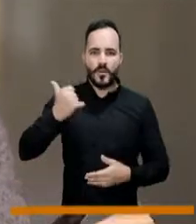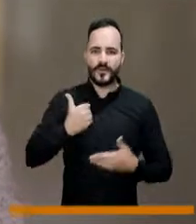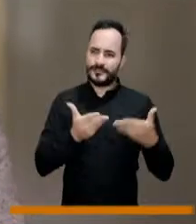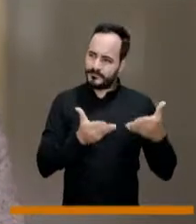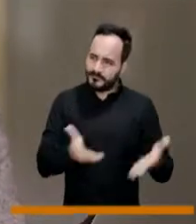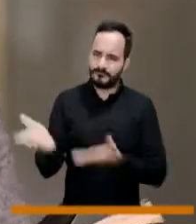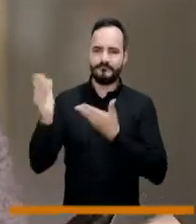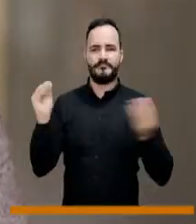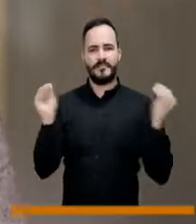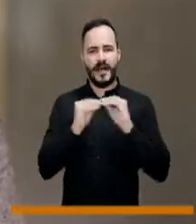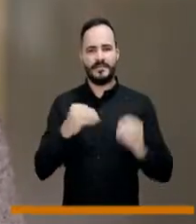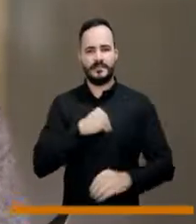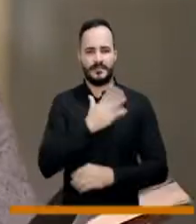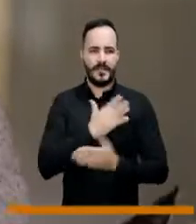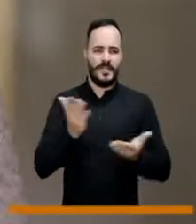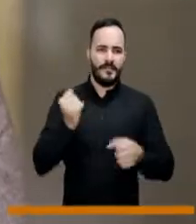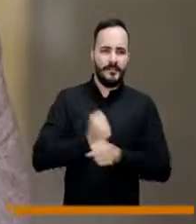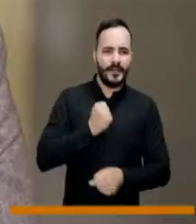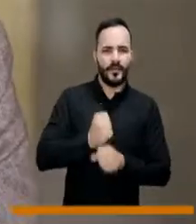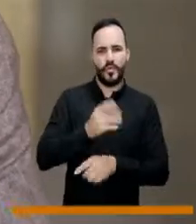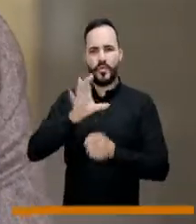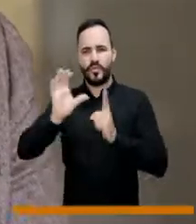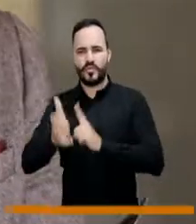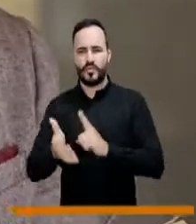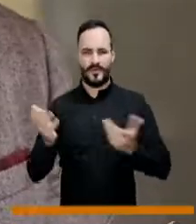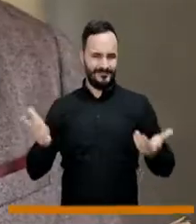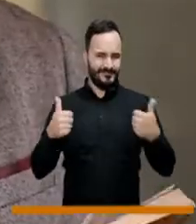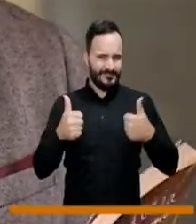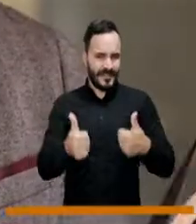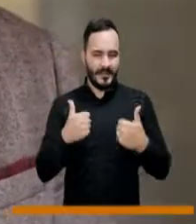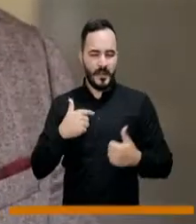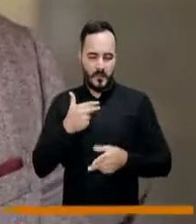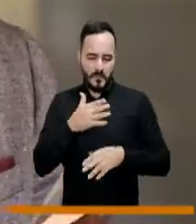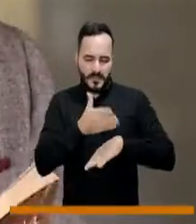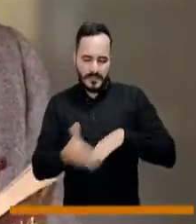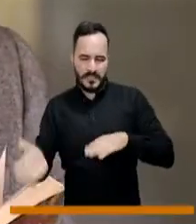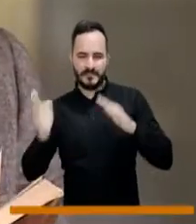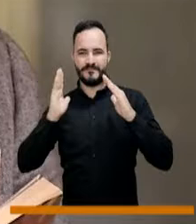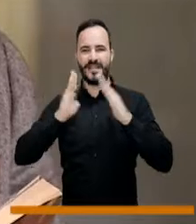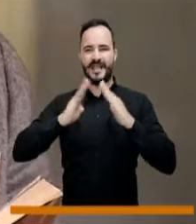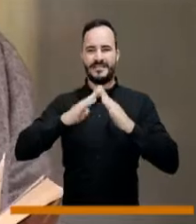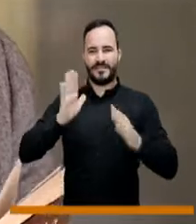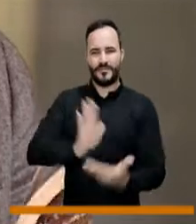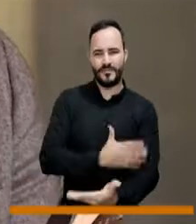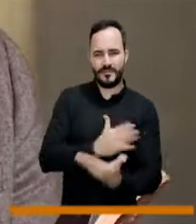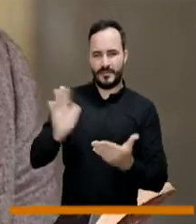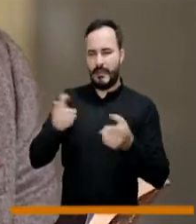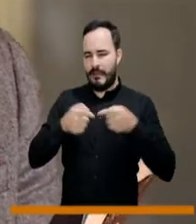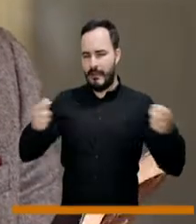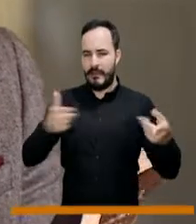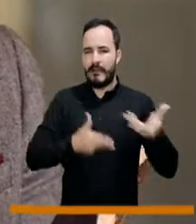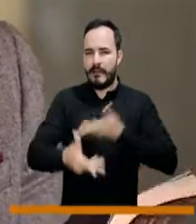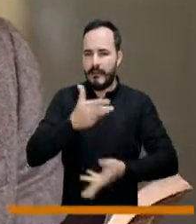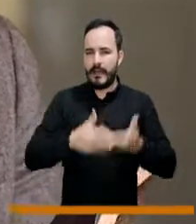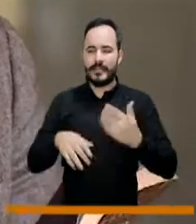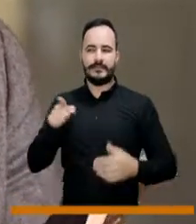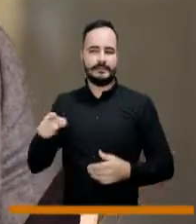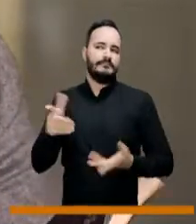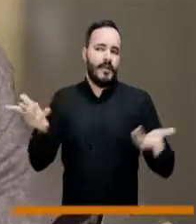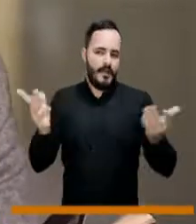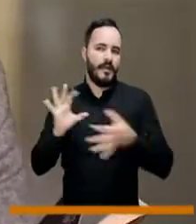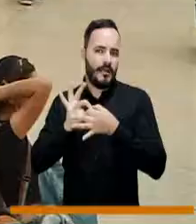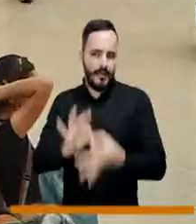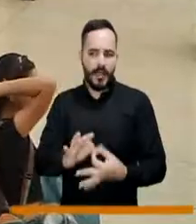oportunidades de educación, de empleo, de cultura. Por ejemplo, ahorita que vamos a hablar un poco de la Casa de la Música, nos parece muy importante que los jóvenes